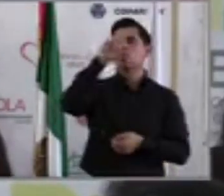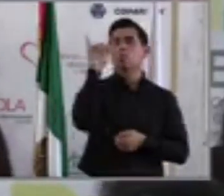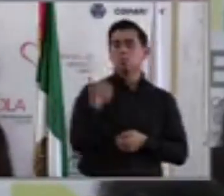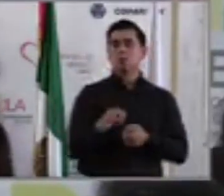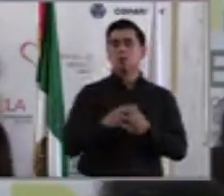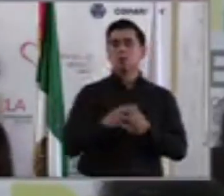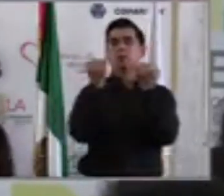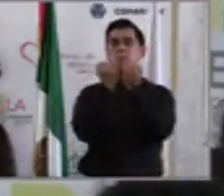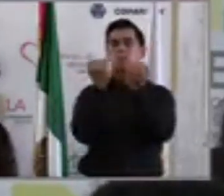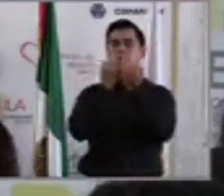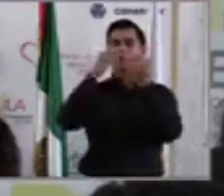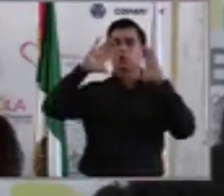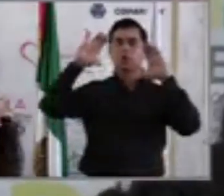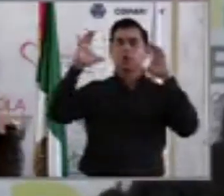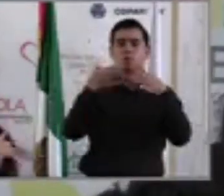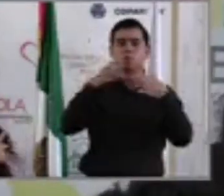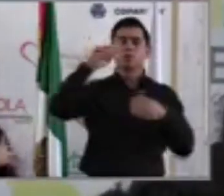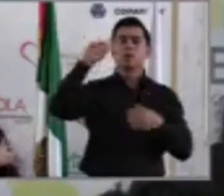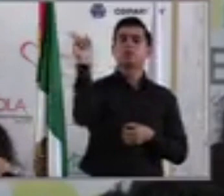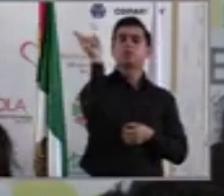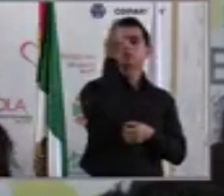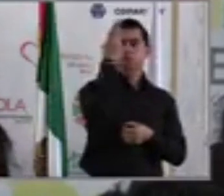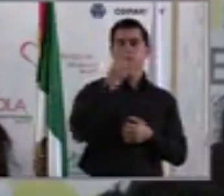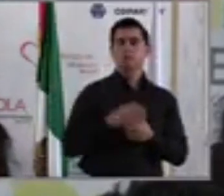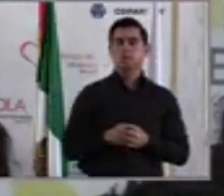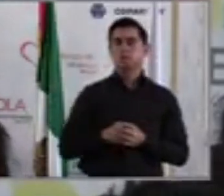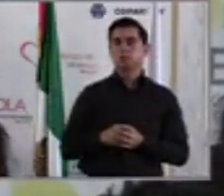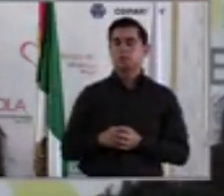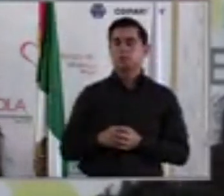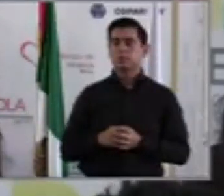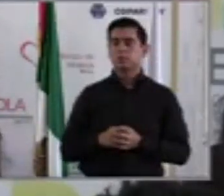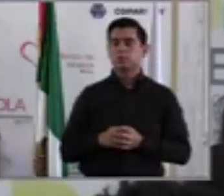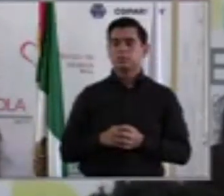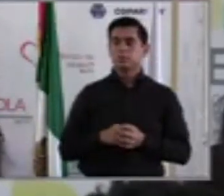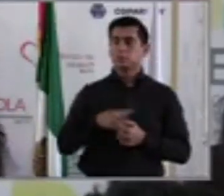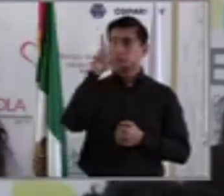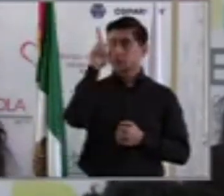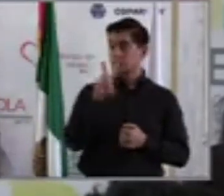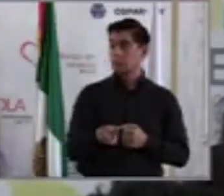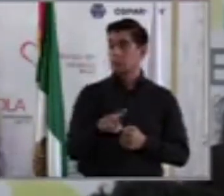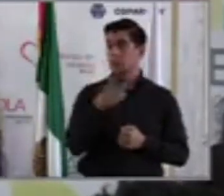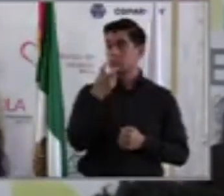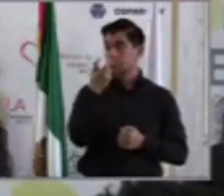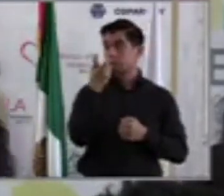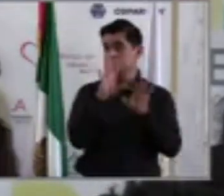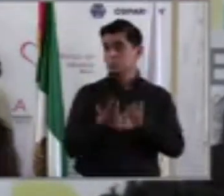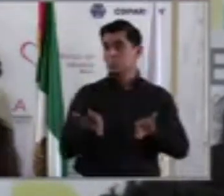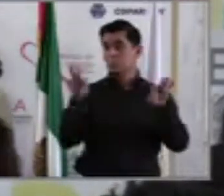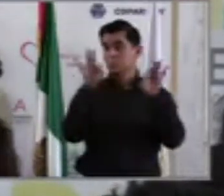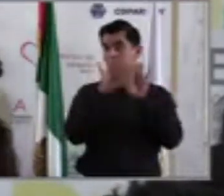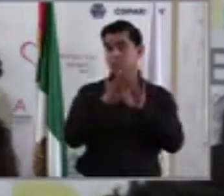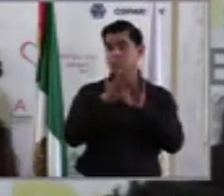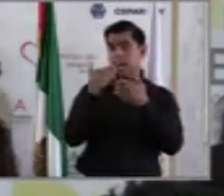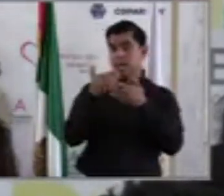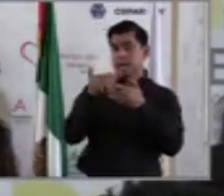universitaria. Decirles que para mí va a ser muy importante, antes de que